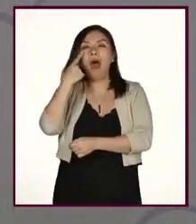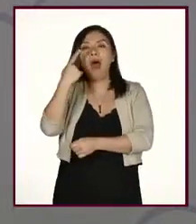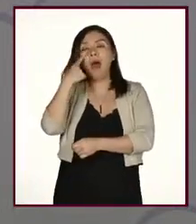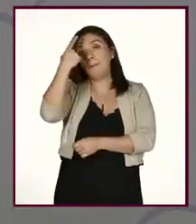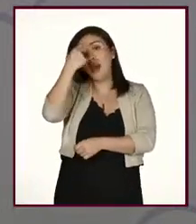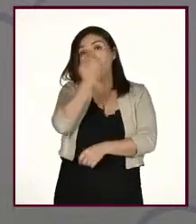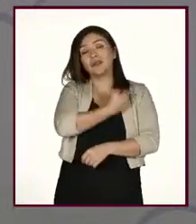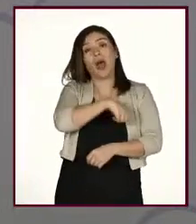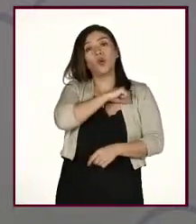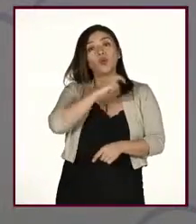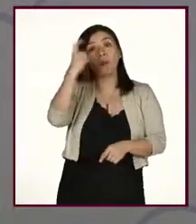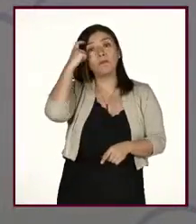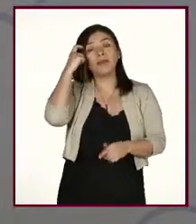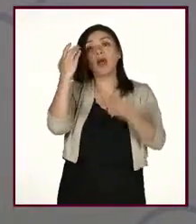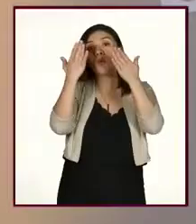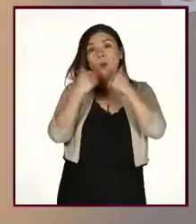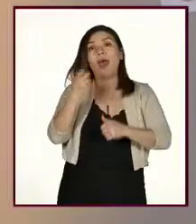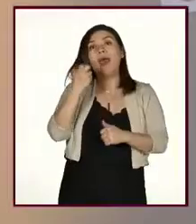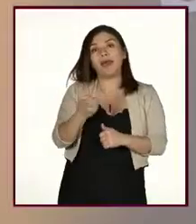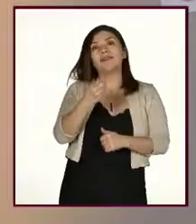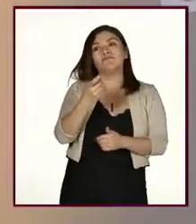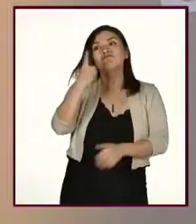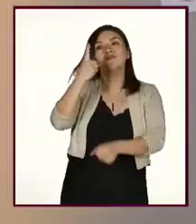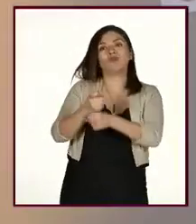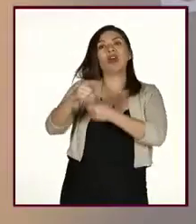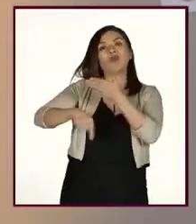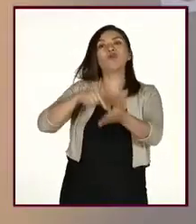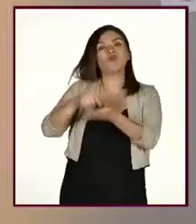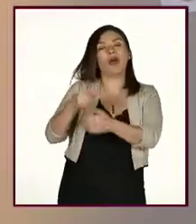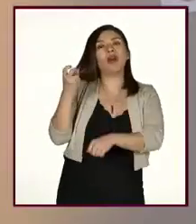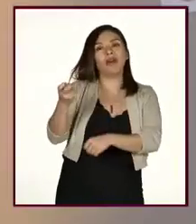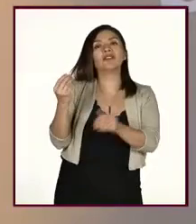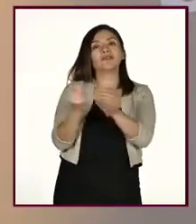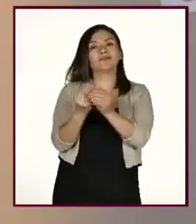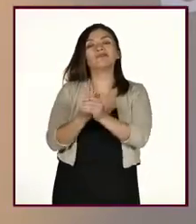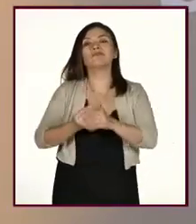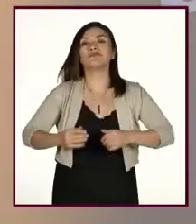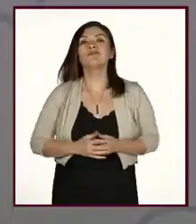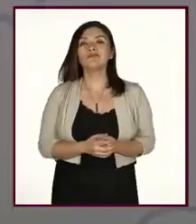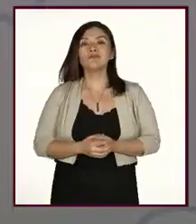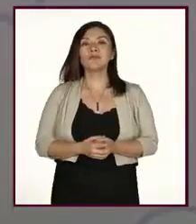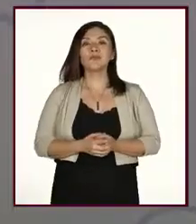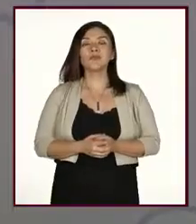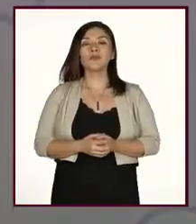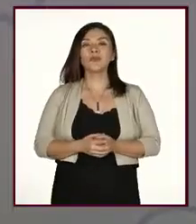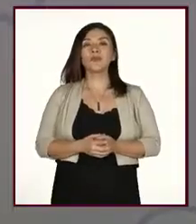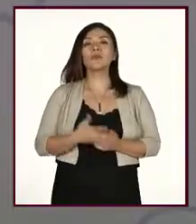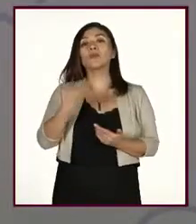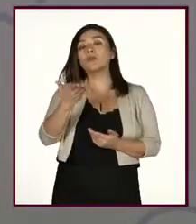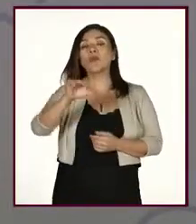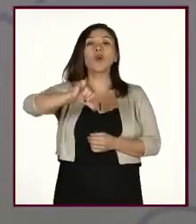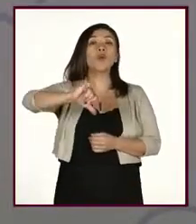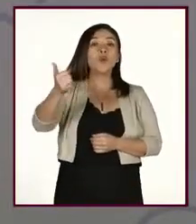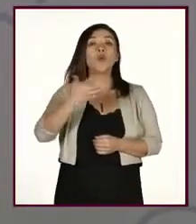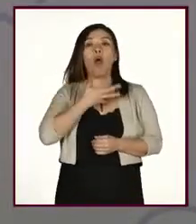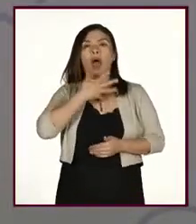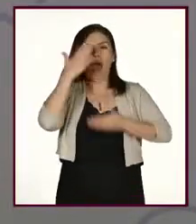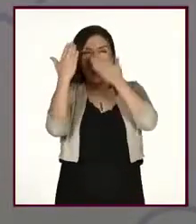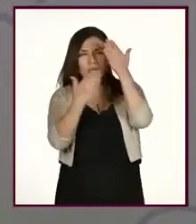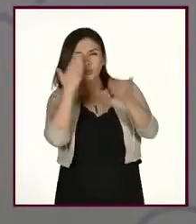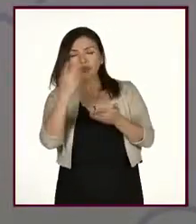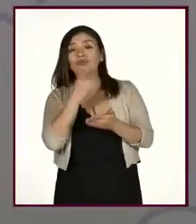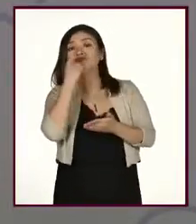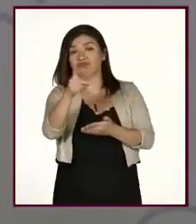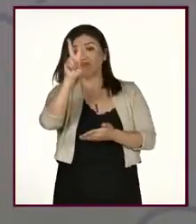de salud mental, pues sí tendríamos el primer lugar el trastorno de ansiedad generalizada. Dentro de algunos estudios afirman también que